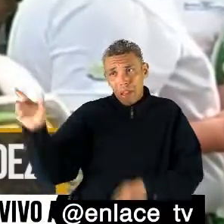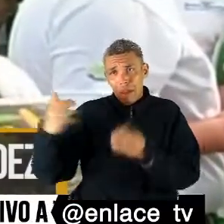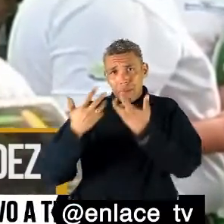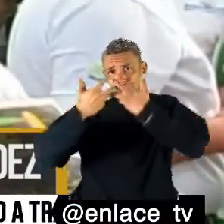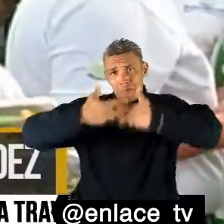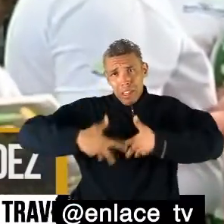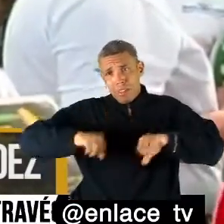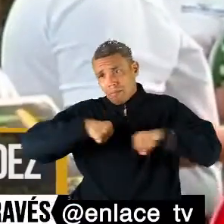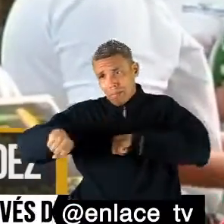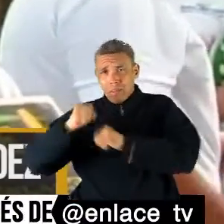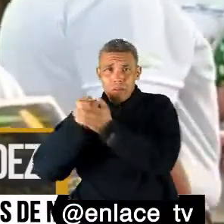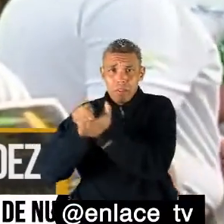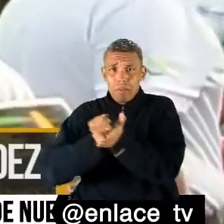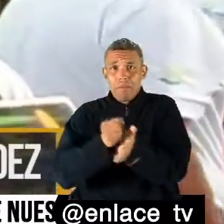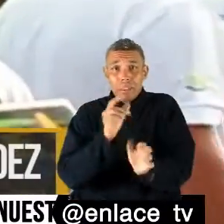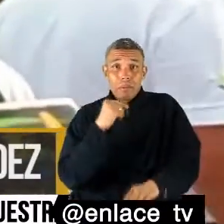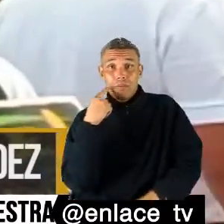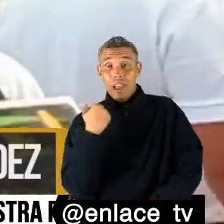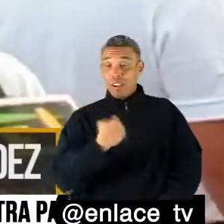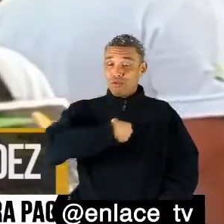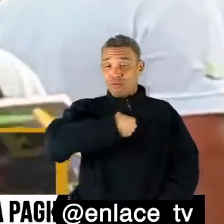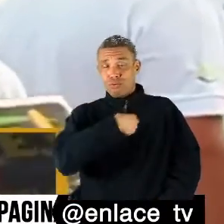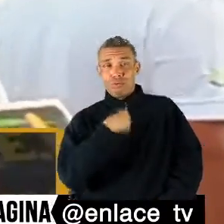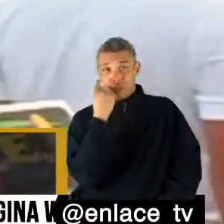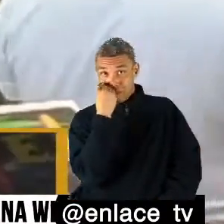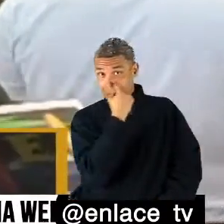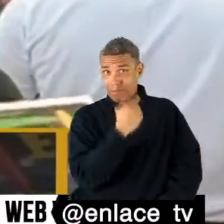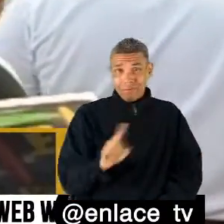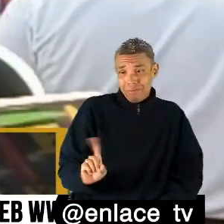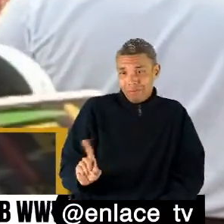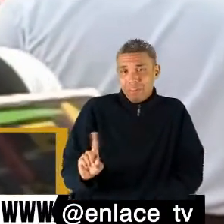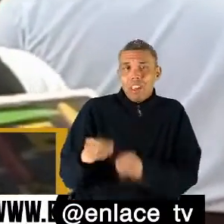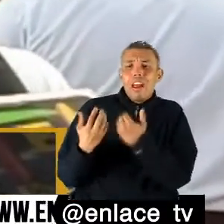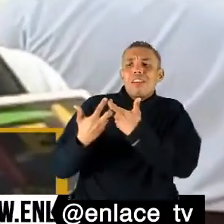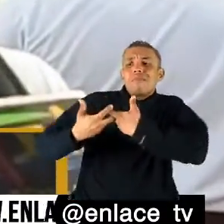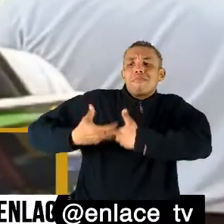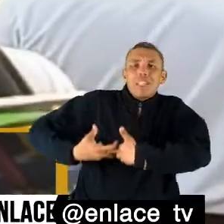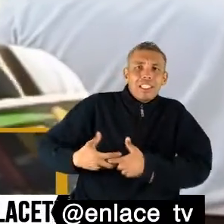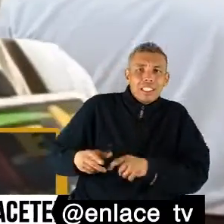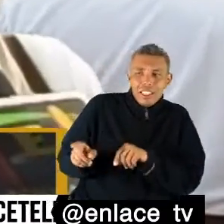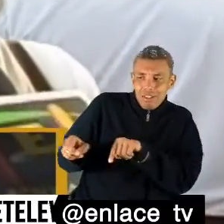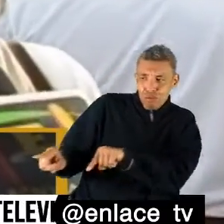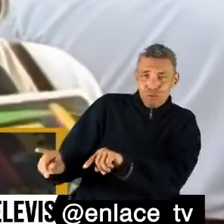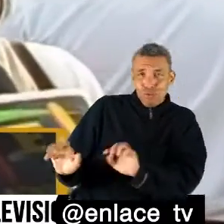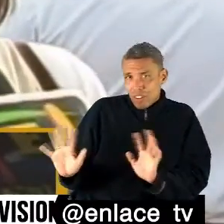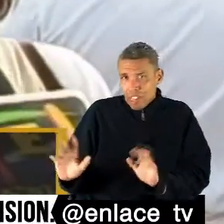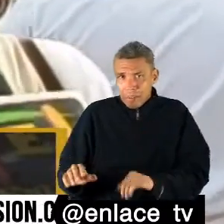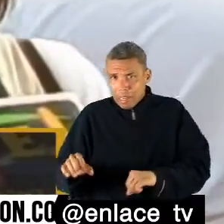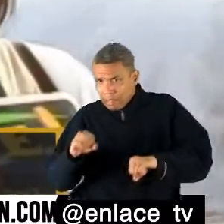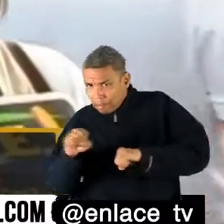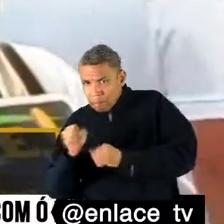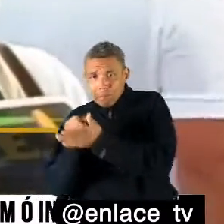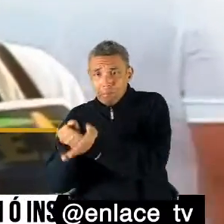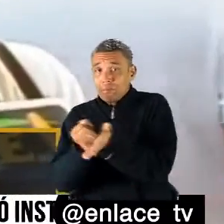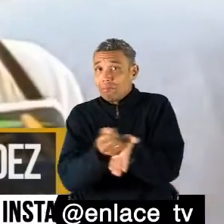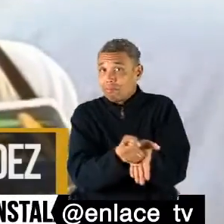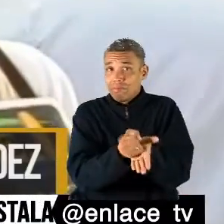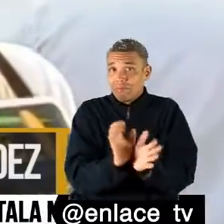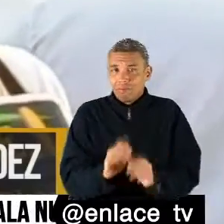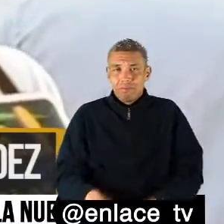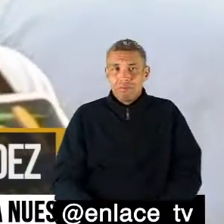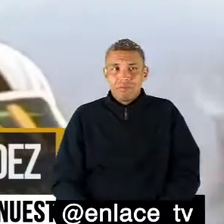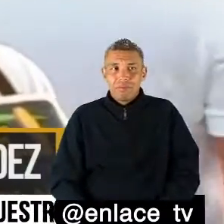está bien que se ponga la medallita y tal, pero esto no lo ha hecho Santos, esto es una empresa la que ha tenido, pues yo creo que la visión, como decía,